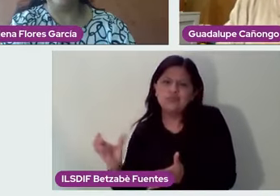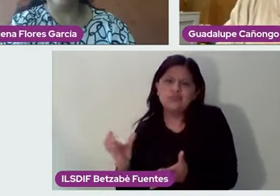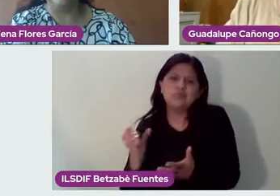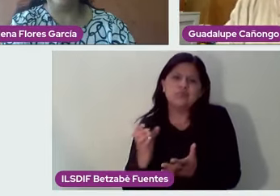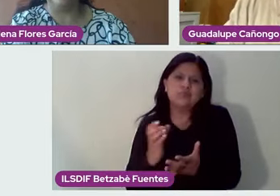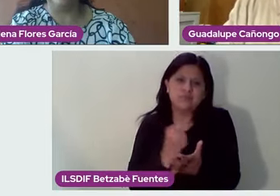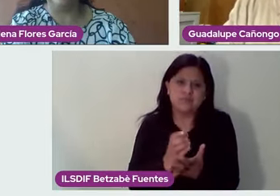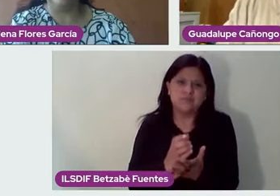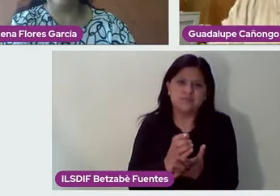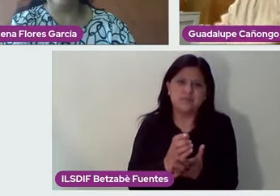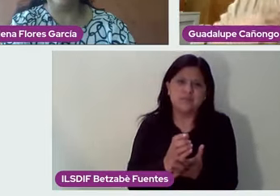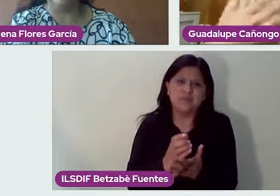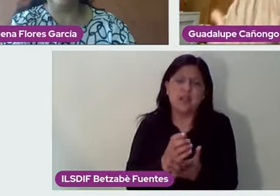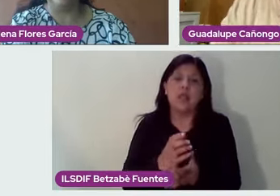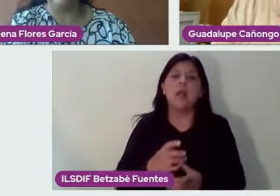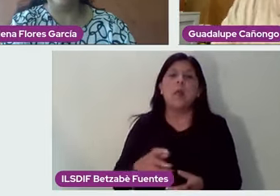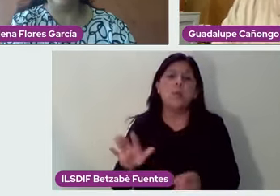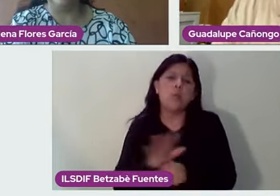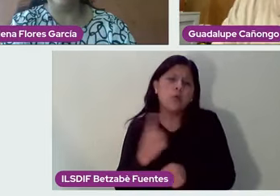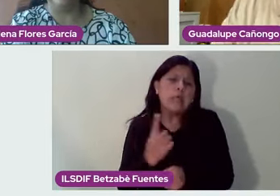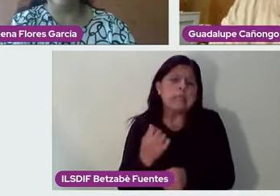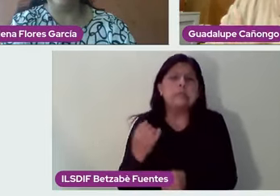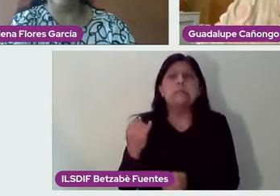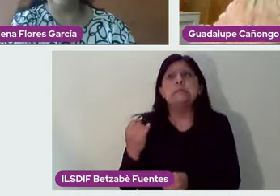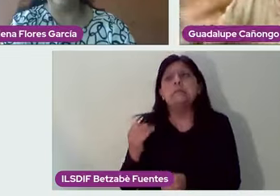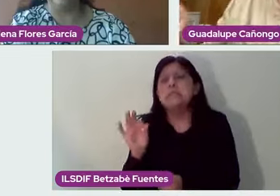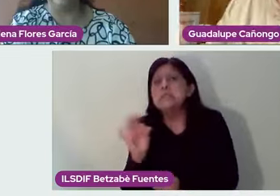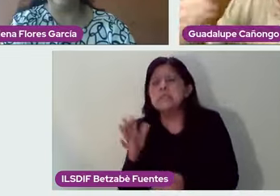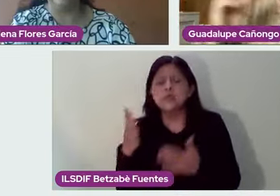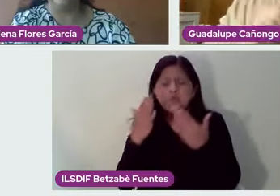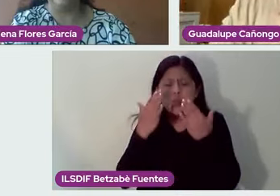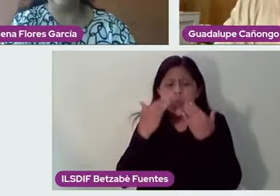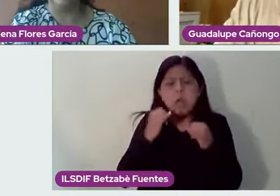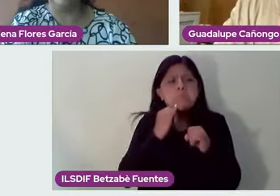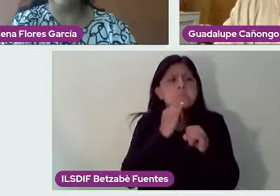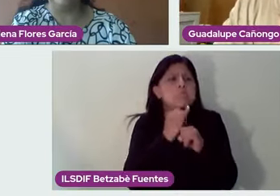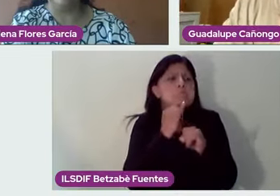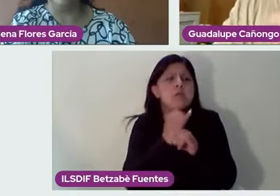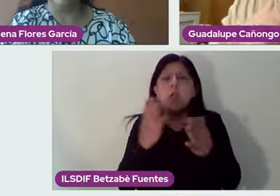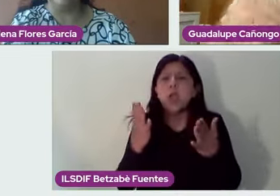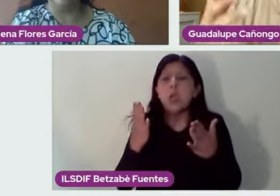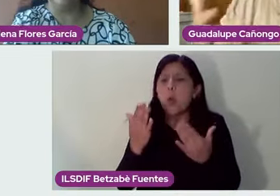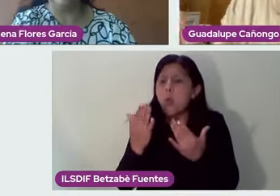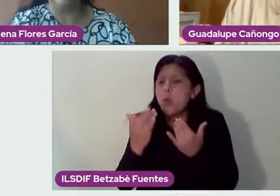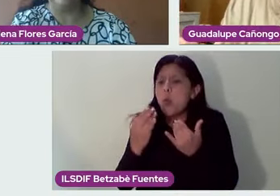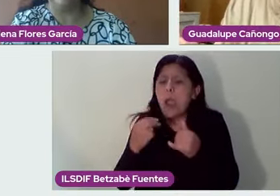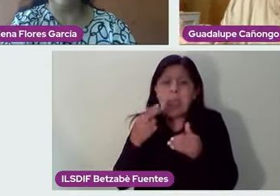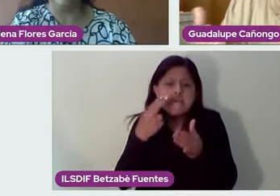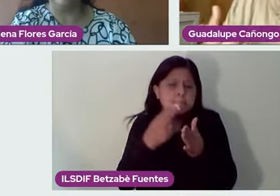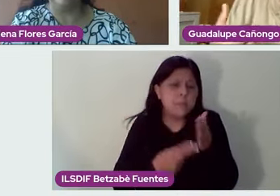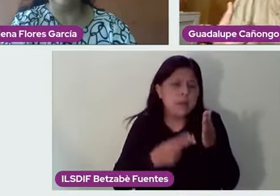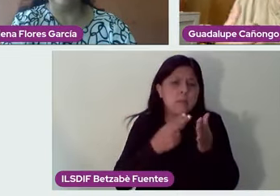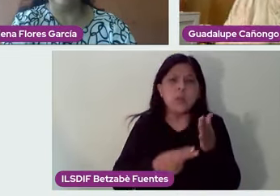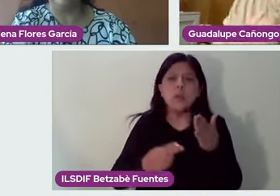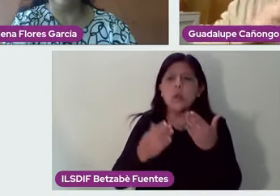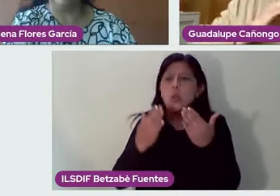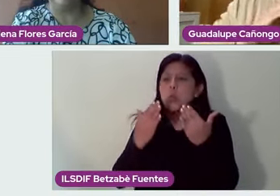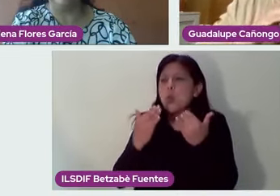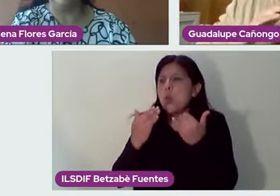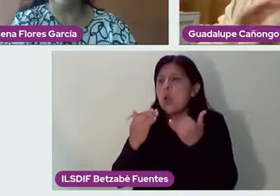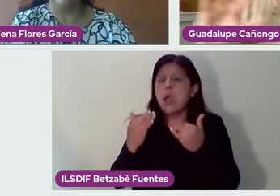una conexión, o que quizá no tengo la información para utilizar, o para manejarme en este mundo